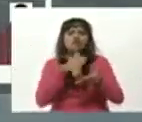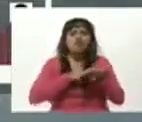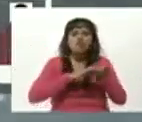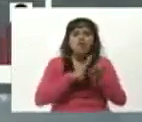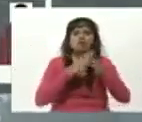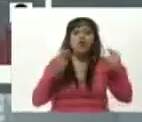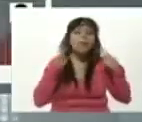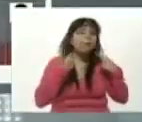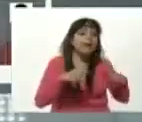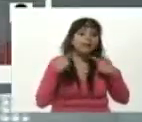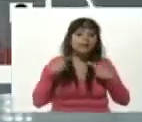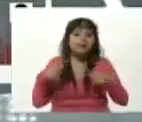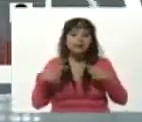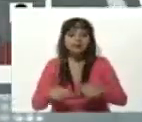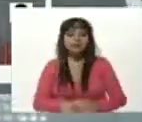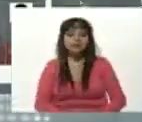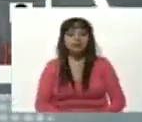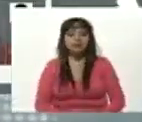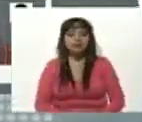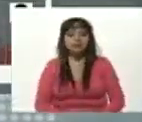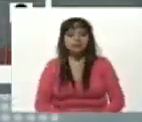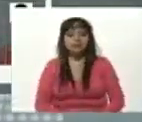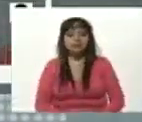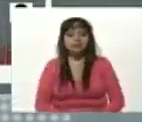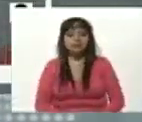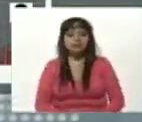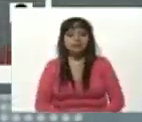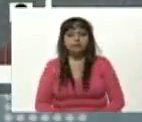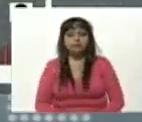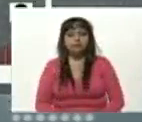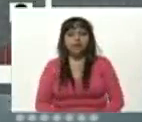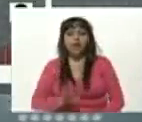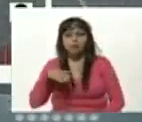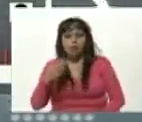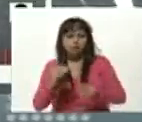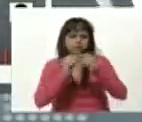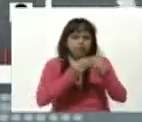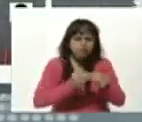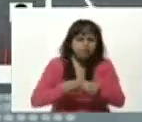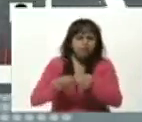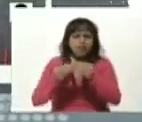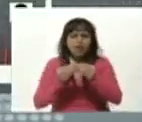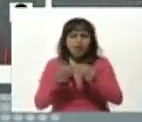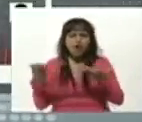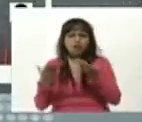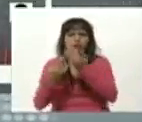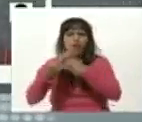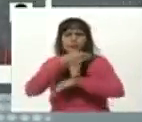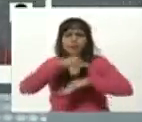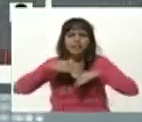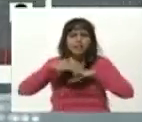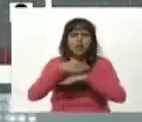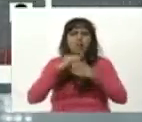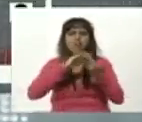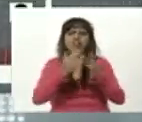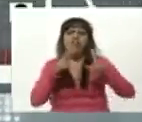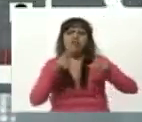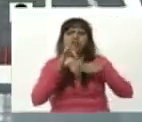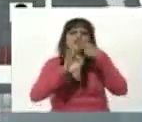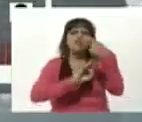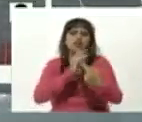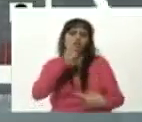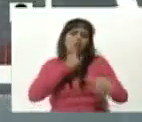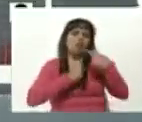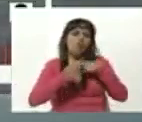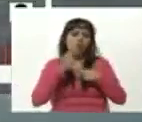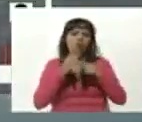se perdieron, todo, pueblo de Morón. Para reparar con la gran misión Barrio Nuevo, Barrio Tricolor,